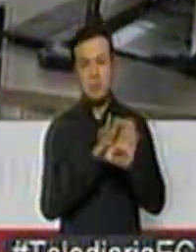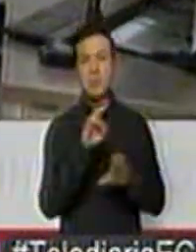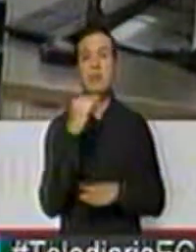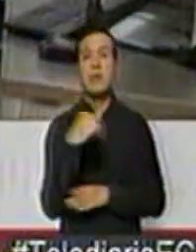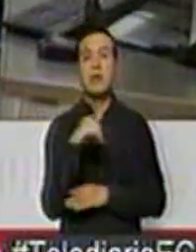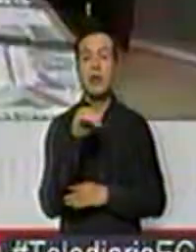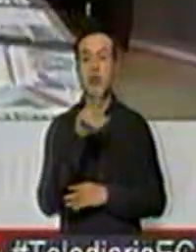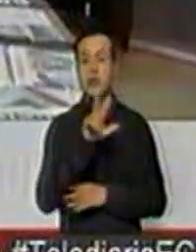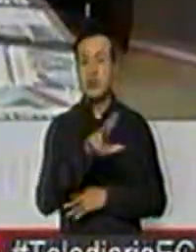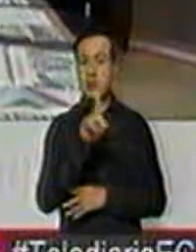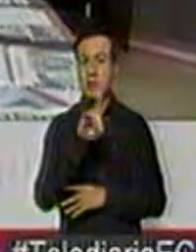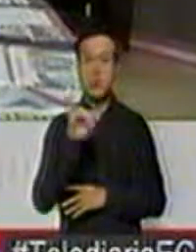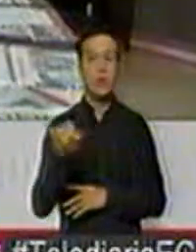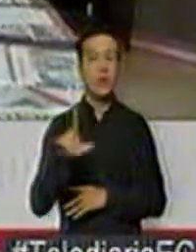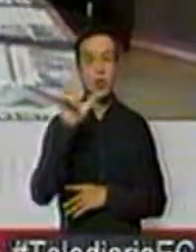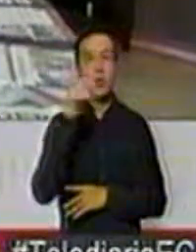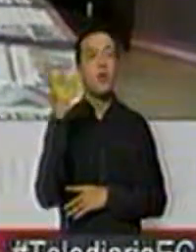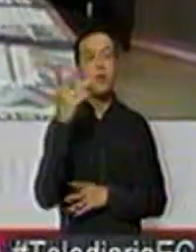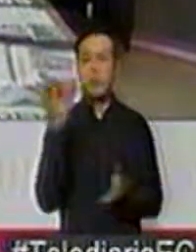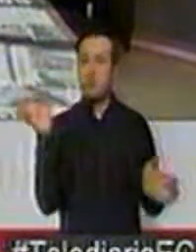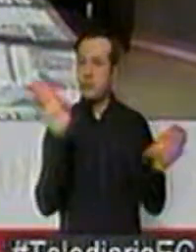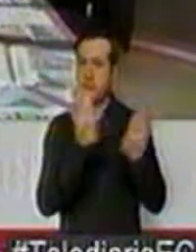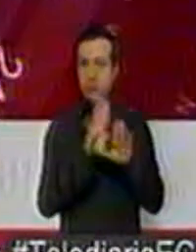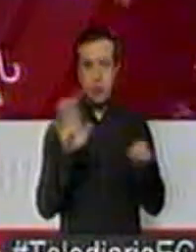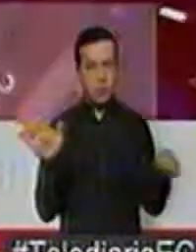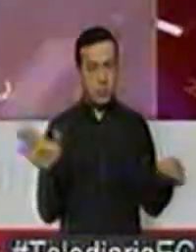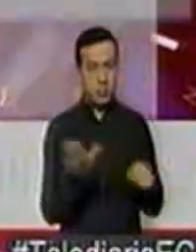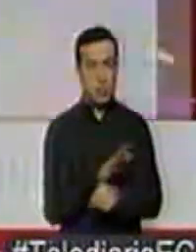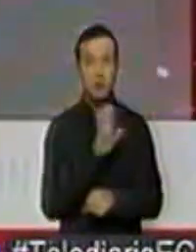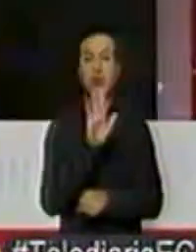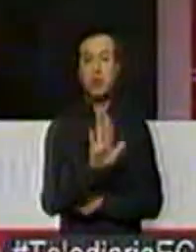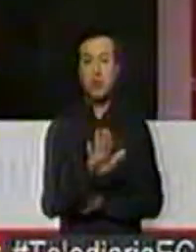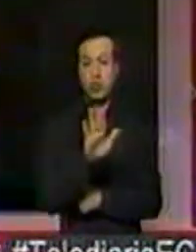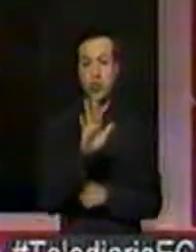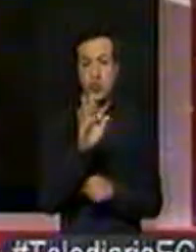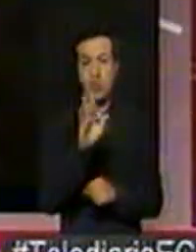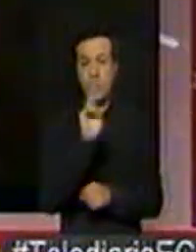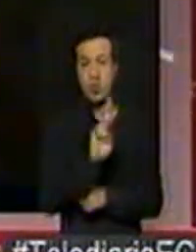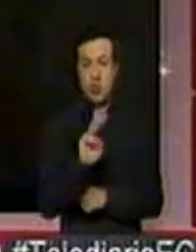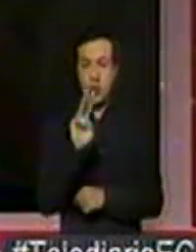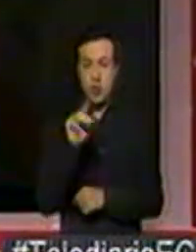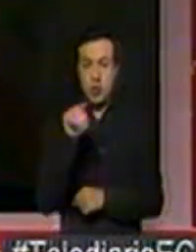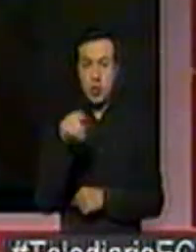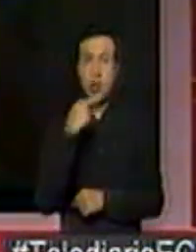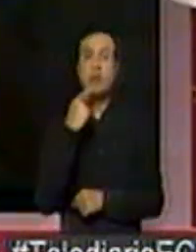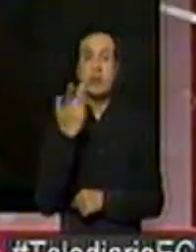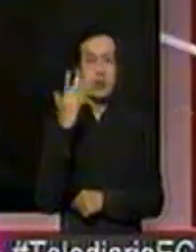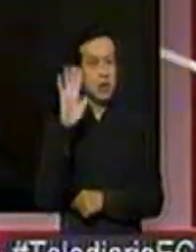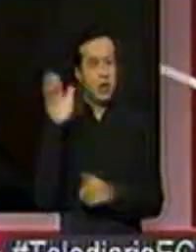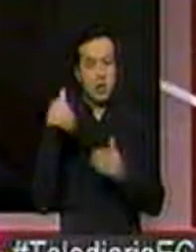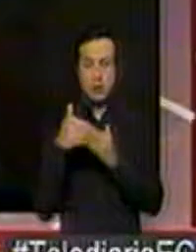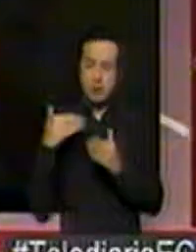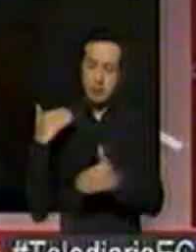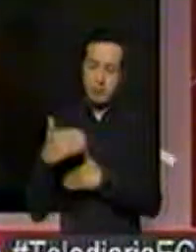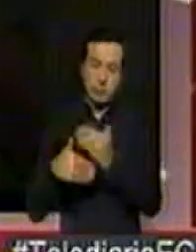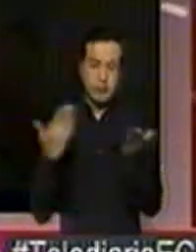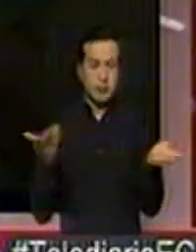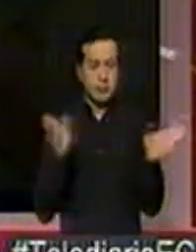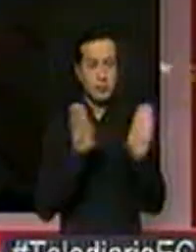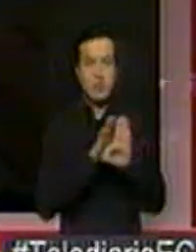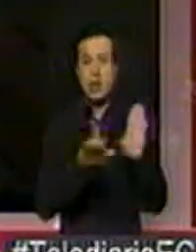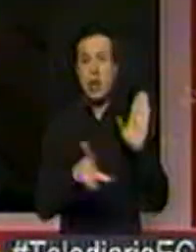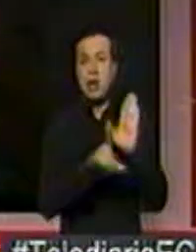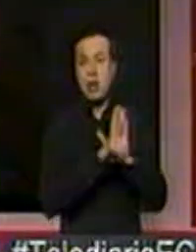miércoles 31 de julio con el cierre definitivo. En su página web se señala que se cumplió con la ruta trazada para el cierre en el marco de la